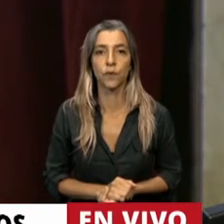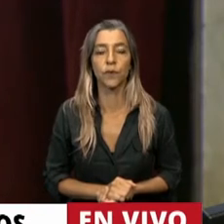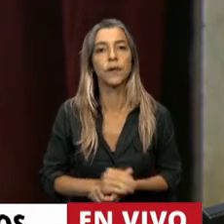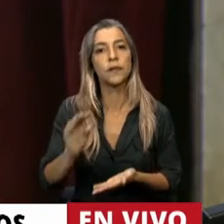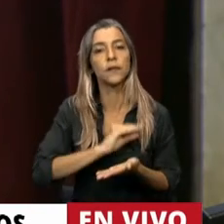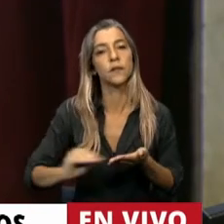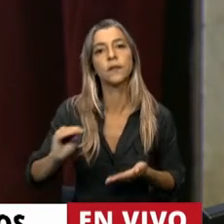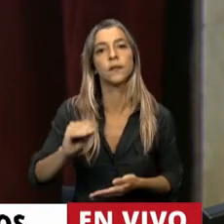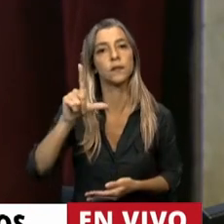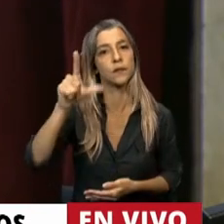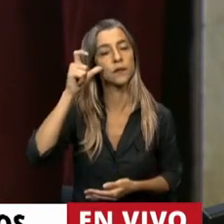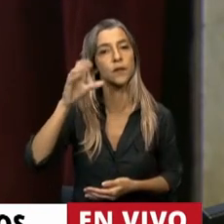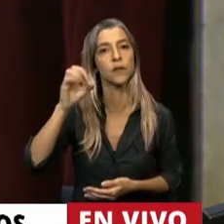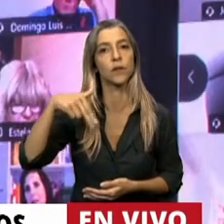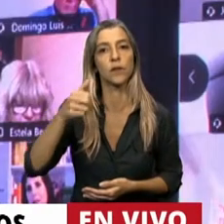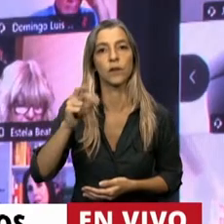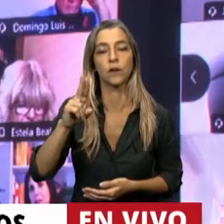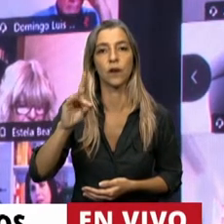diputado leonardo grosso